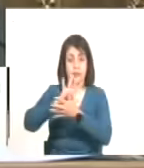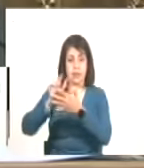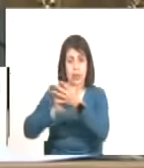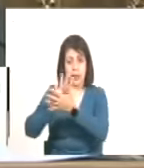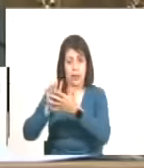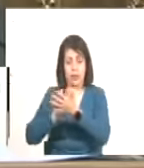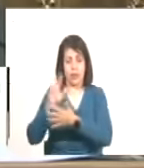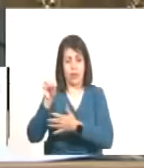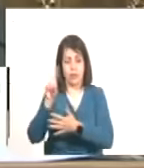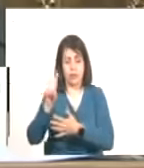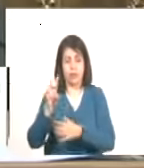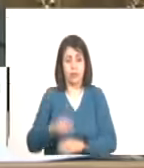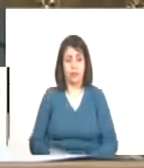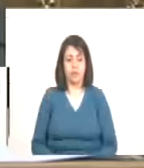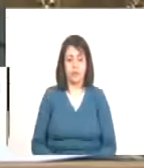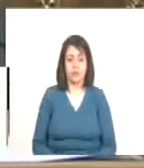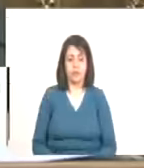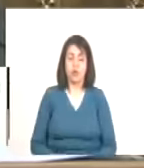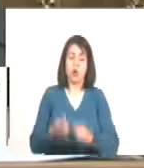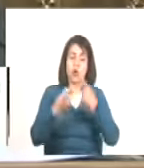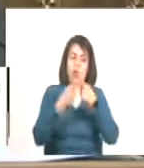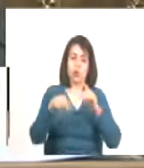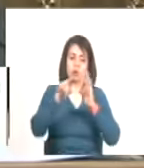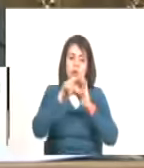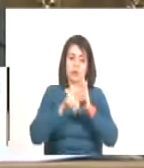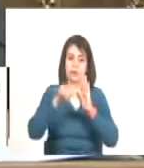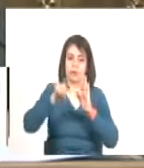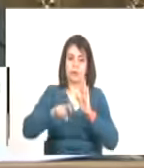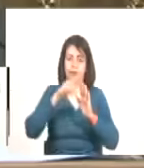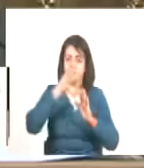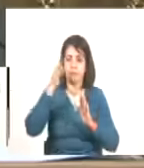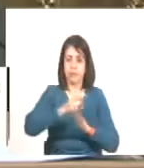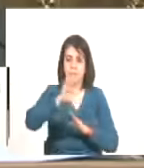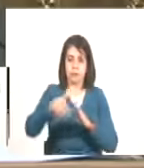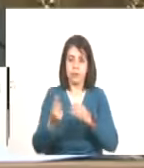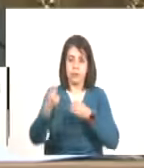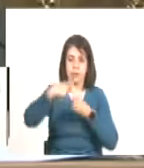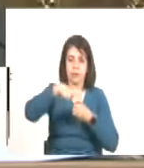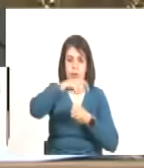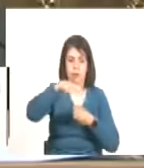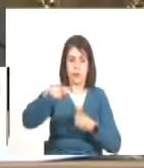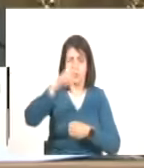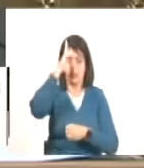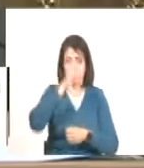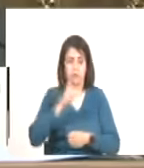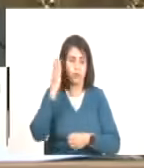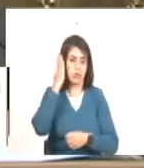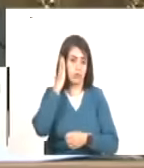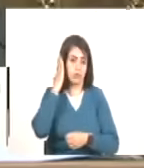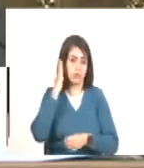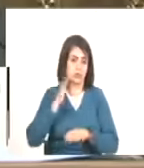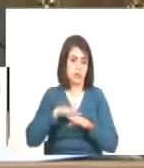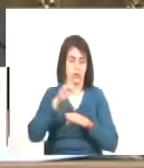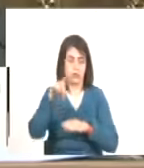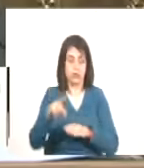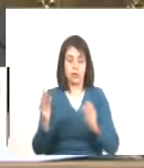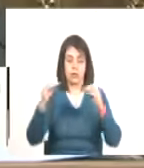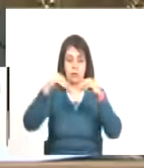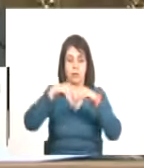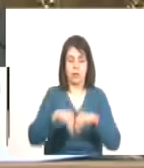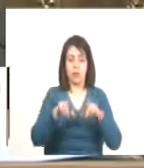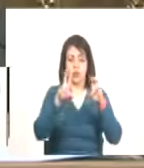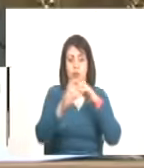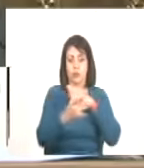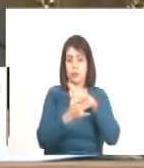de señas venezolana u otras medidas necesarias que garanticen la inclusión de las personas con discapacidad auditiva, así como su adaptación a las